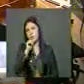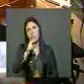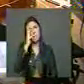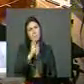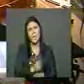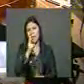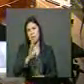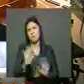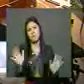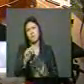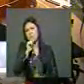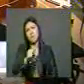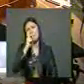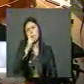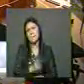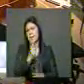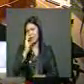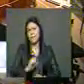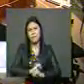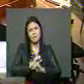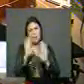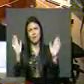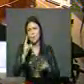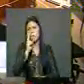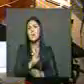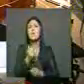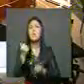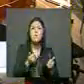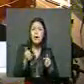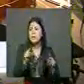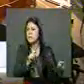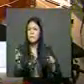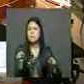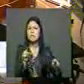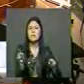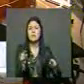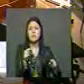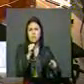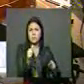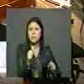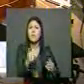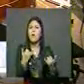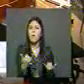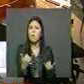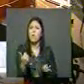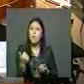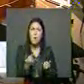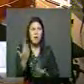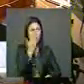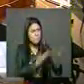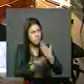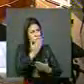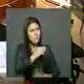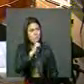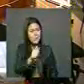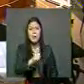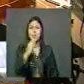terrible peligro, ciertamente, de poder por esa vía inmiscuirse en todos los